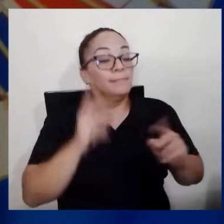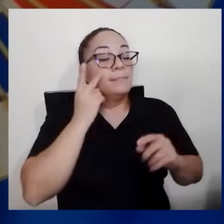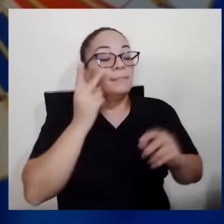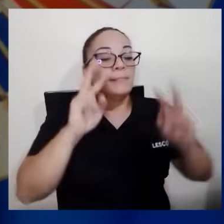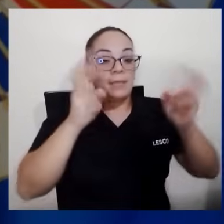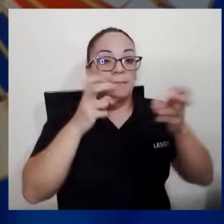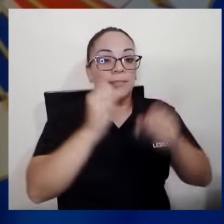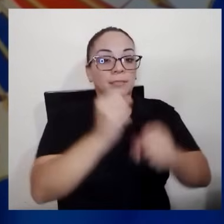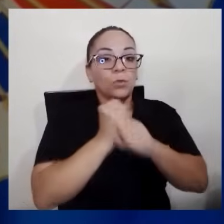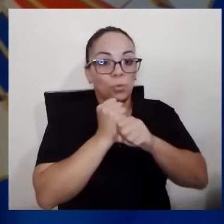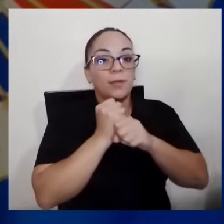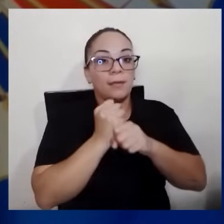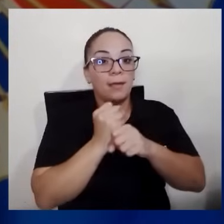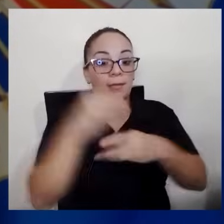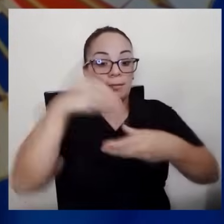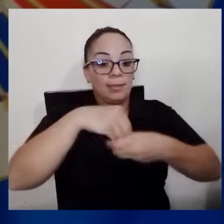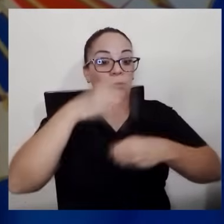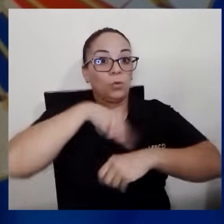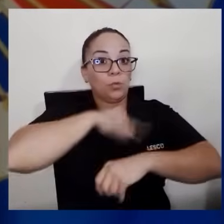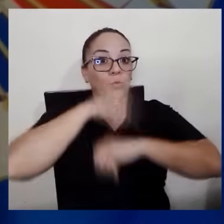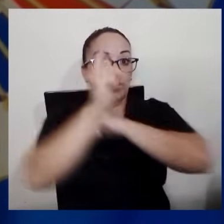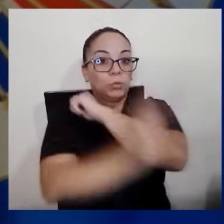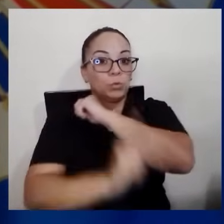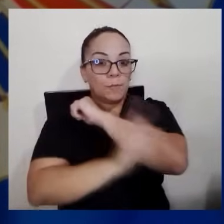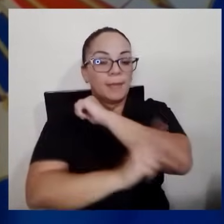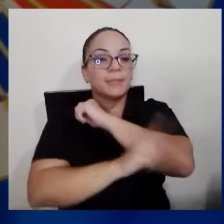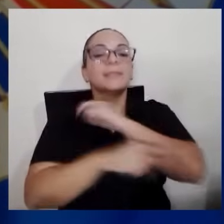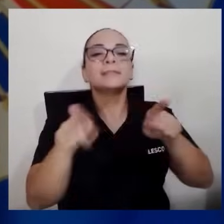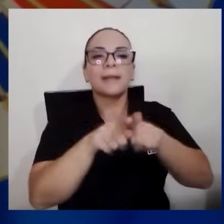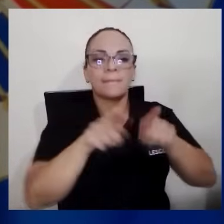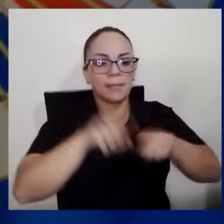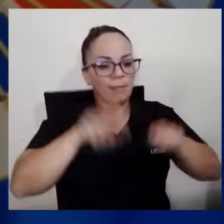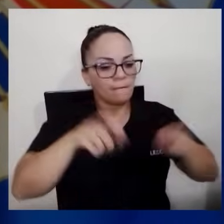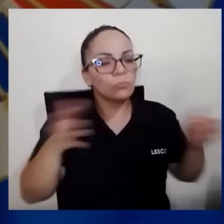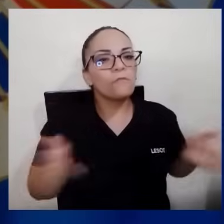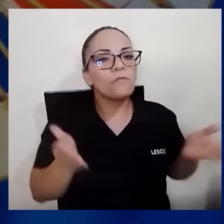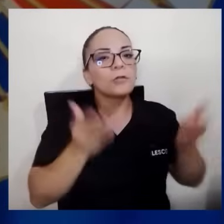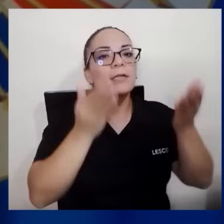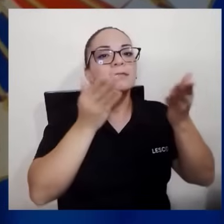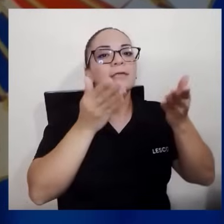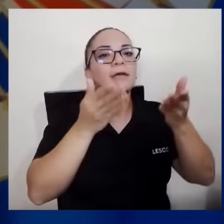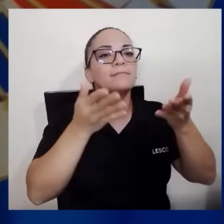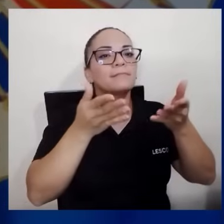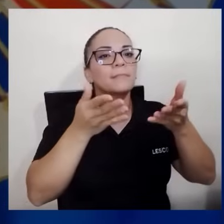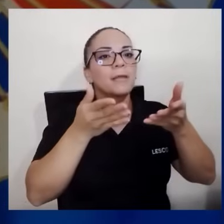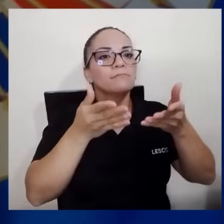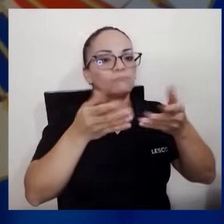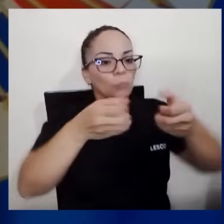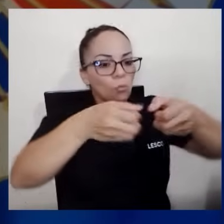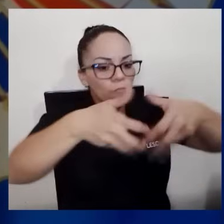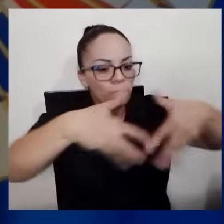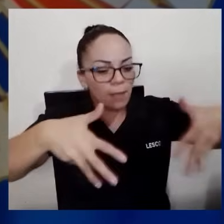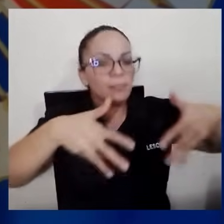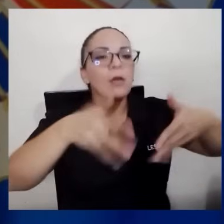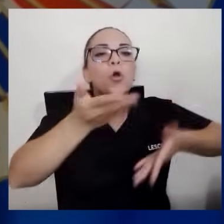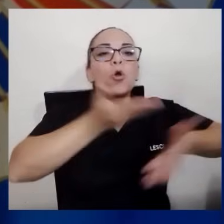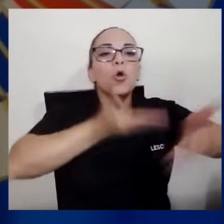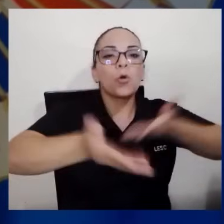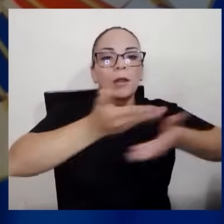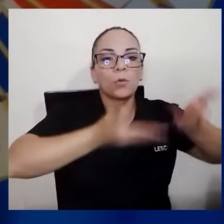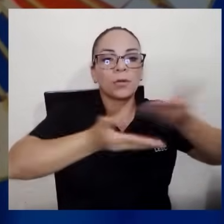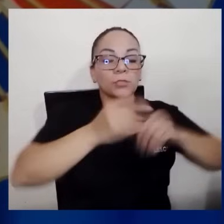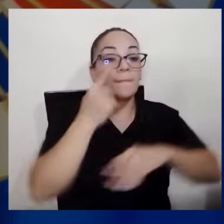nuestros países también debemos fortalecer las redes de colaboración Costa Rica está